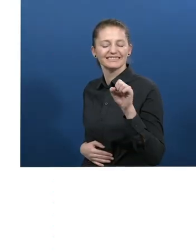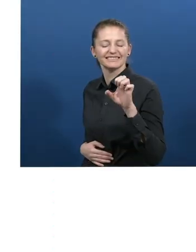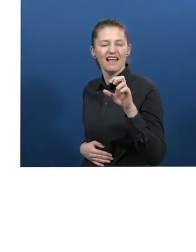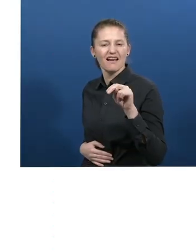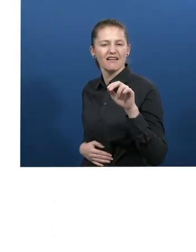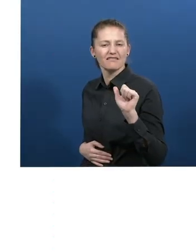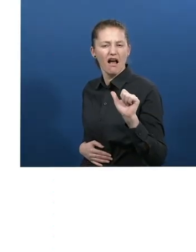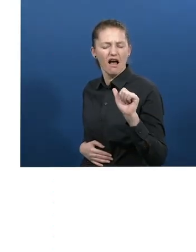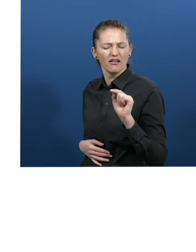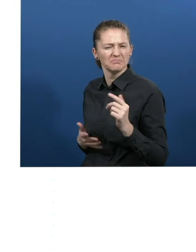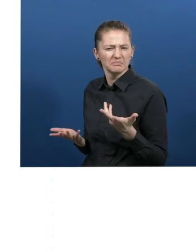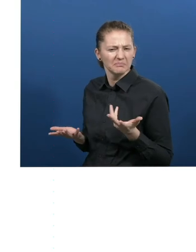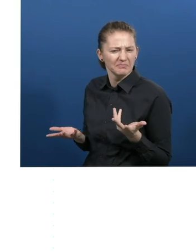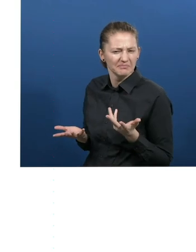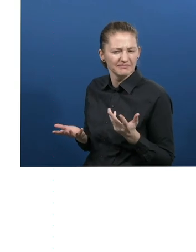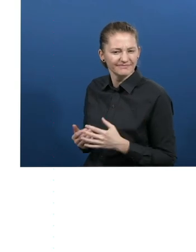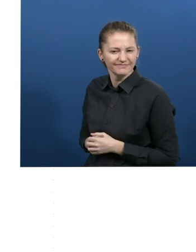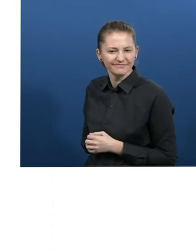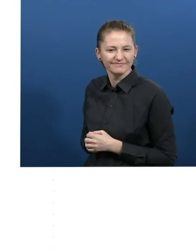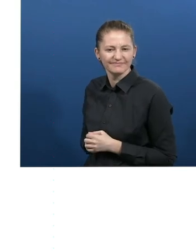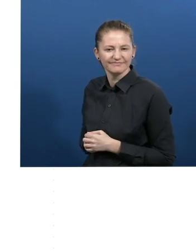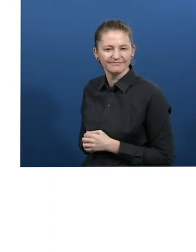What is SENA about?